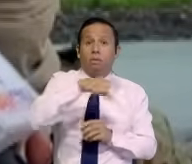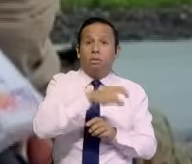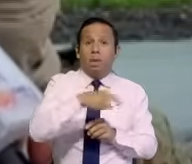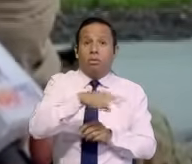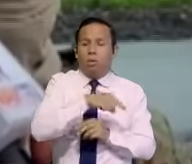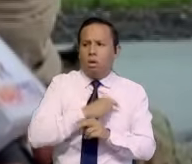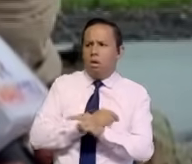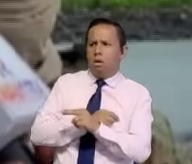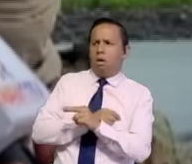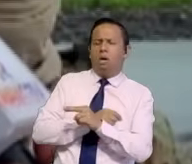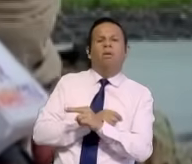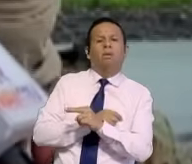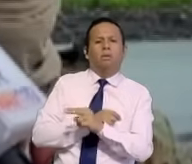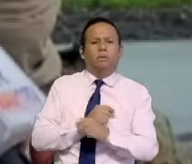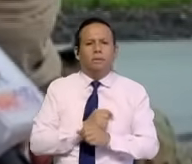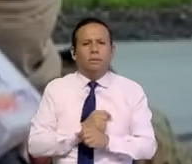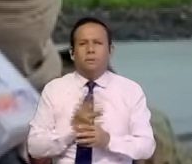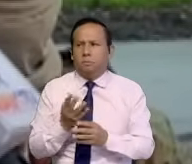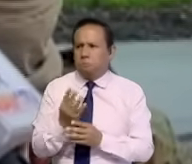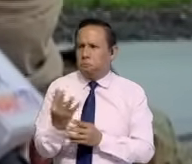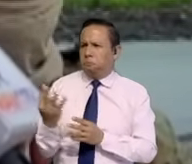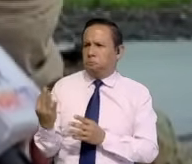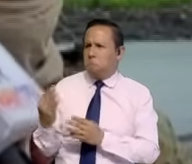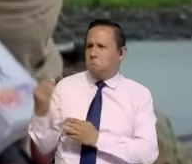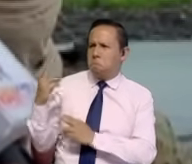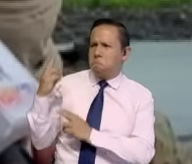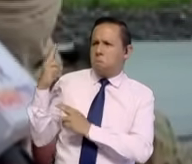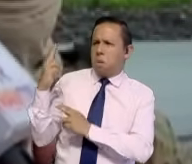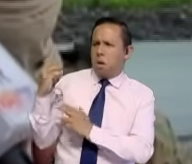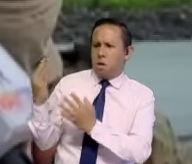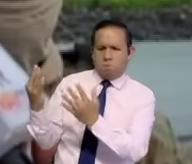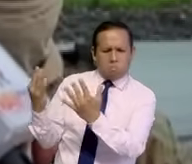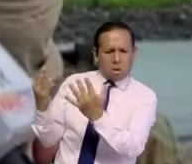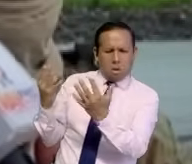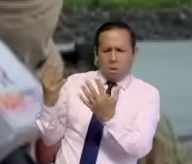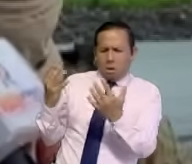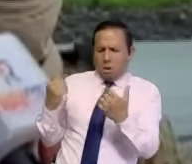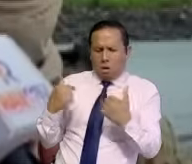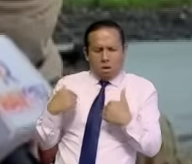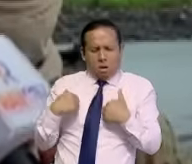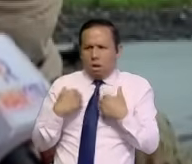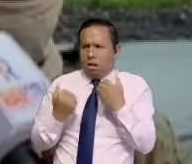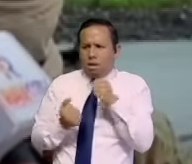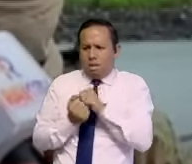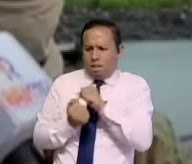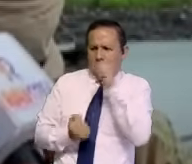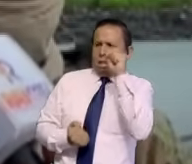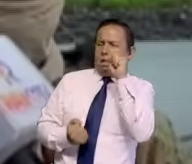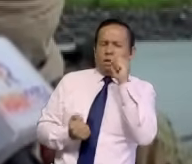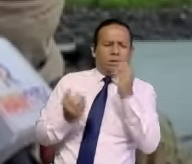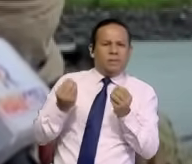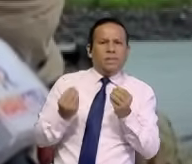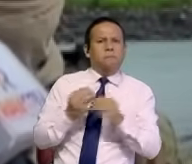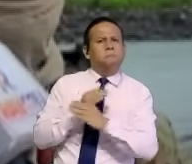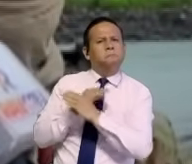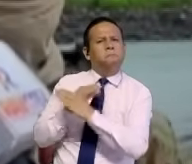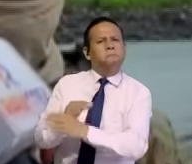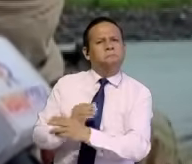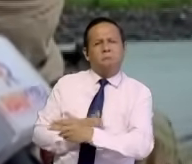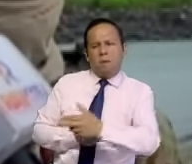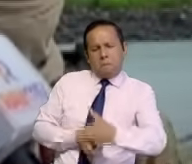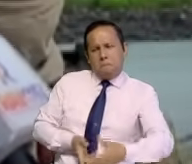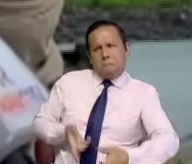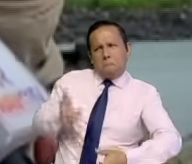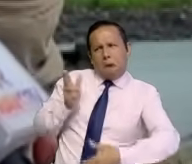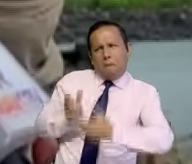encontrar al personal militar en estas acciones y ser detectados, abrieron fuego en contra del